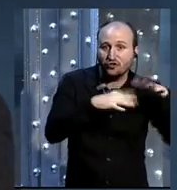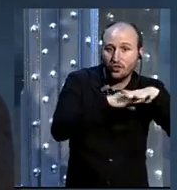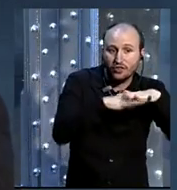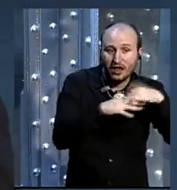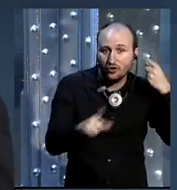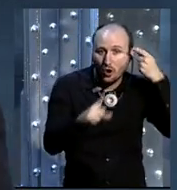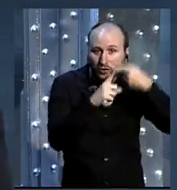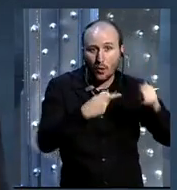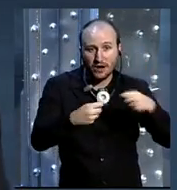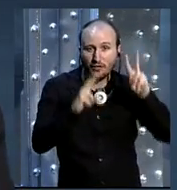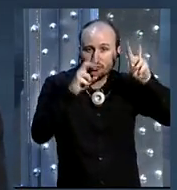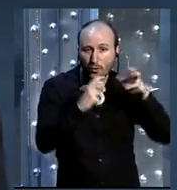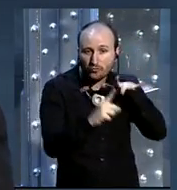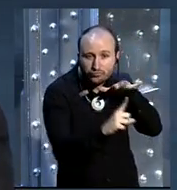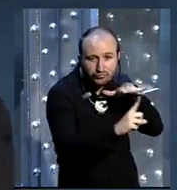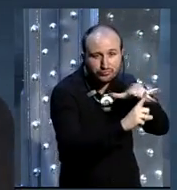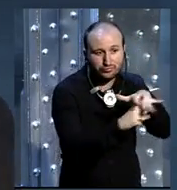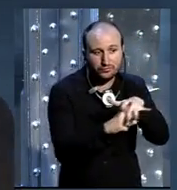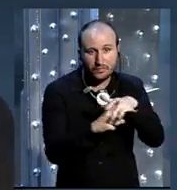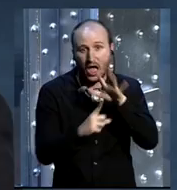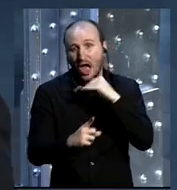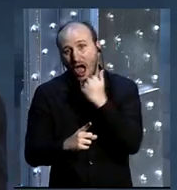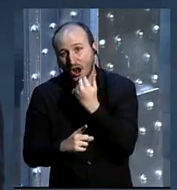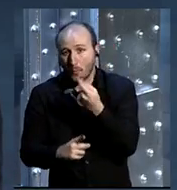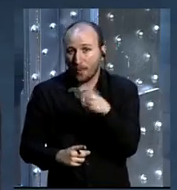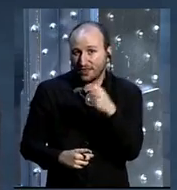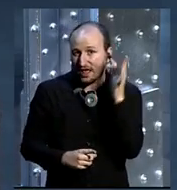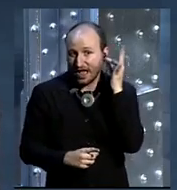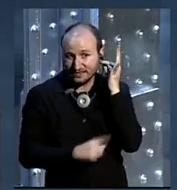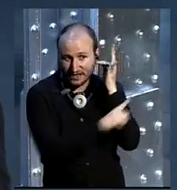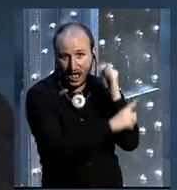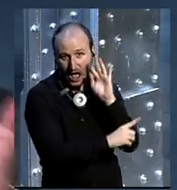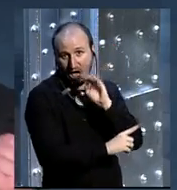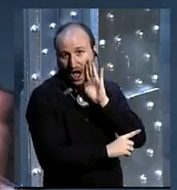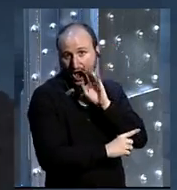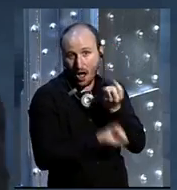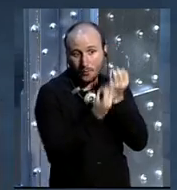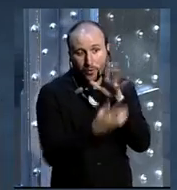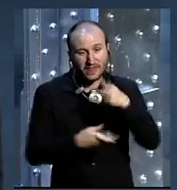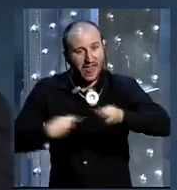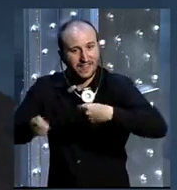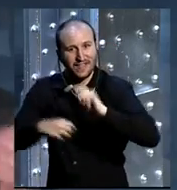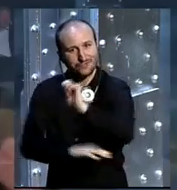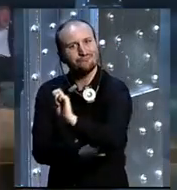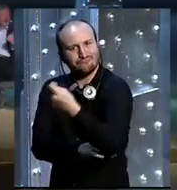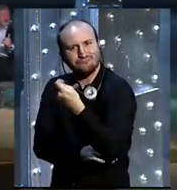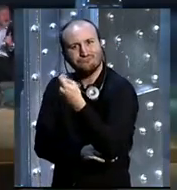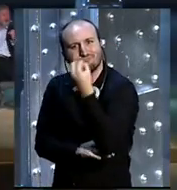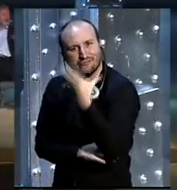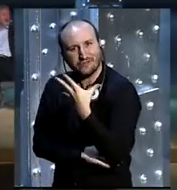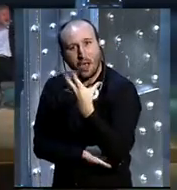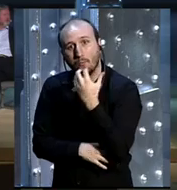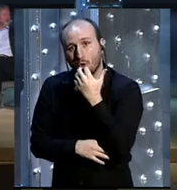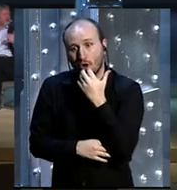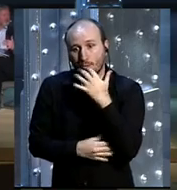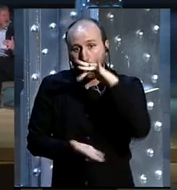Y es un poco lo que decía la señora del Castillo en cuanto a las tiendas que están teniendo éxito. Y, por ejemplo, las que tienen éxito son